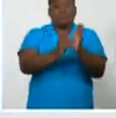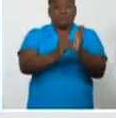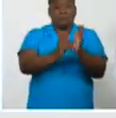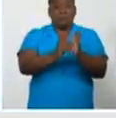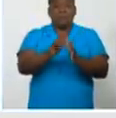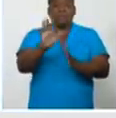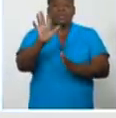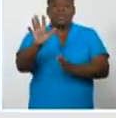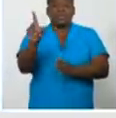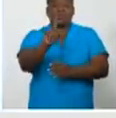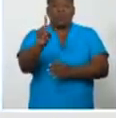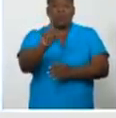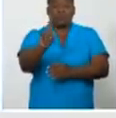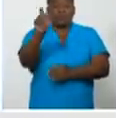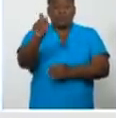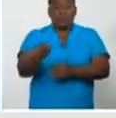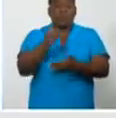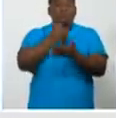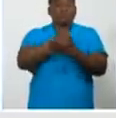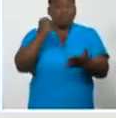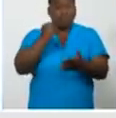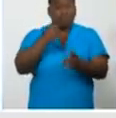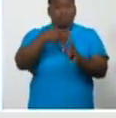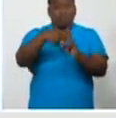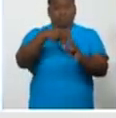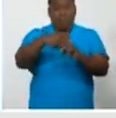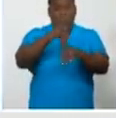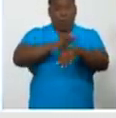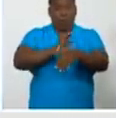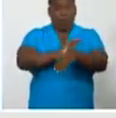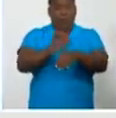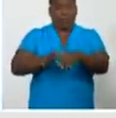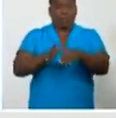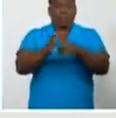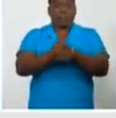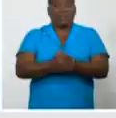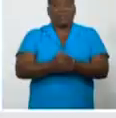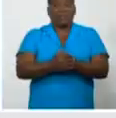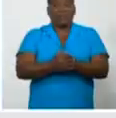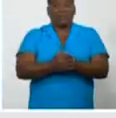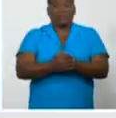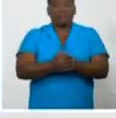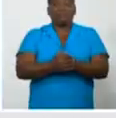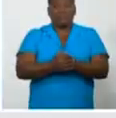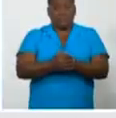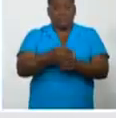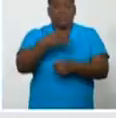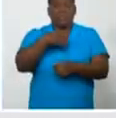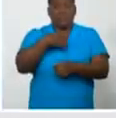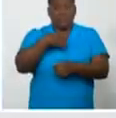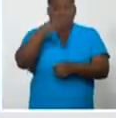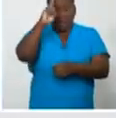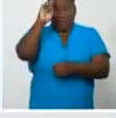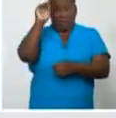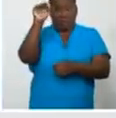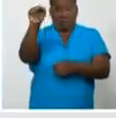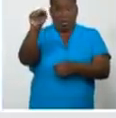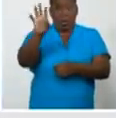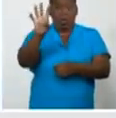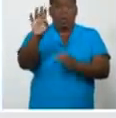93.511 pacientes diagnosticados hasta el día de ayer, mantiene ingresado